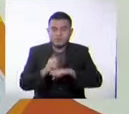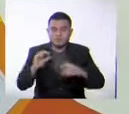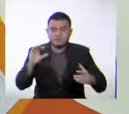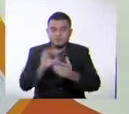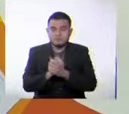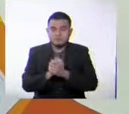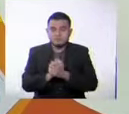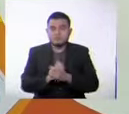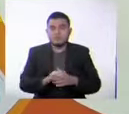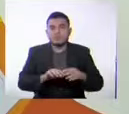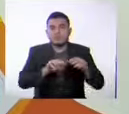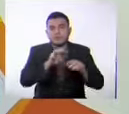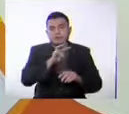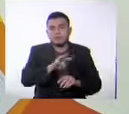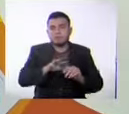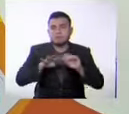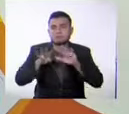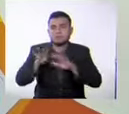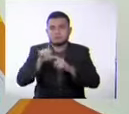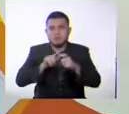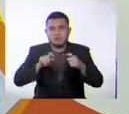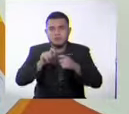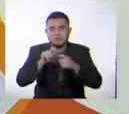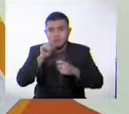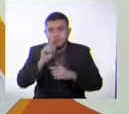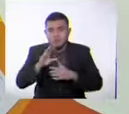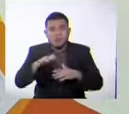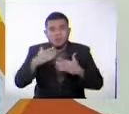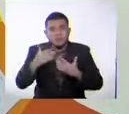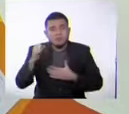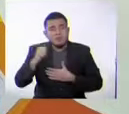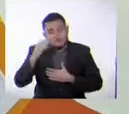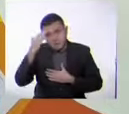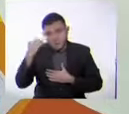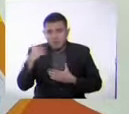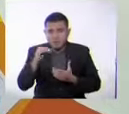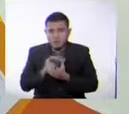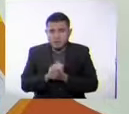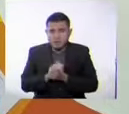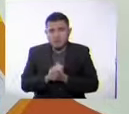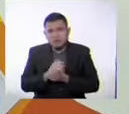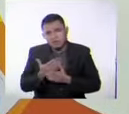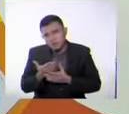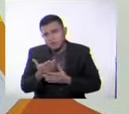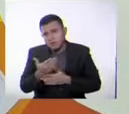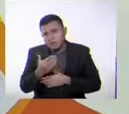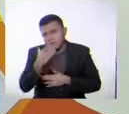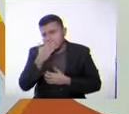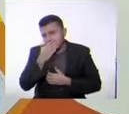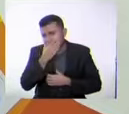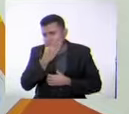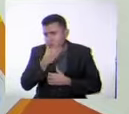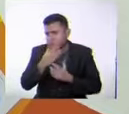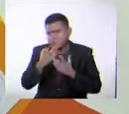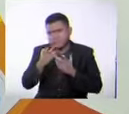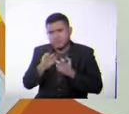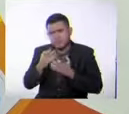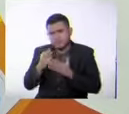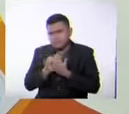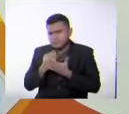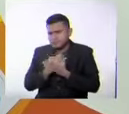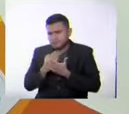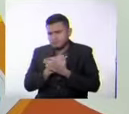en el 39 específicamente dice que si la esposa, la mujer, ¿verdad?, se quiere profesionalizar o